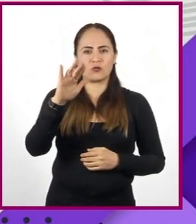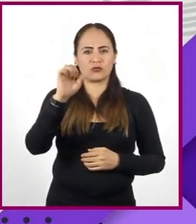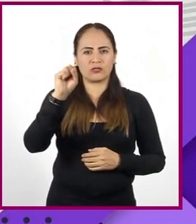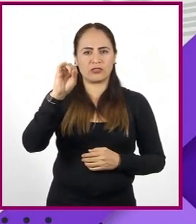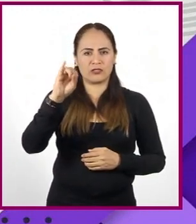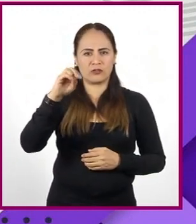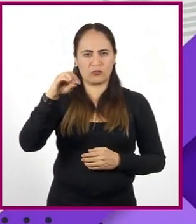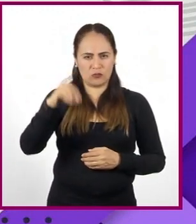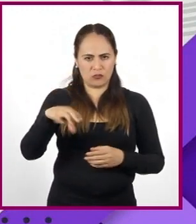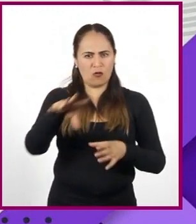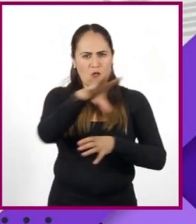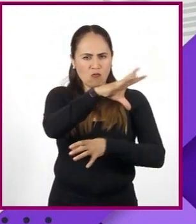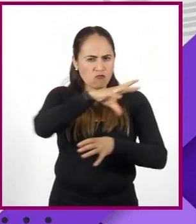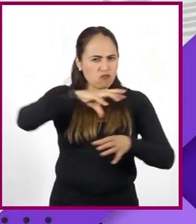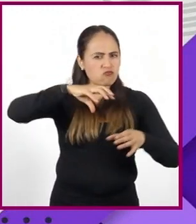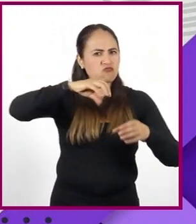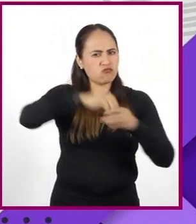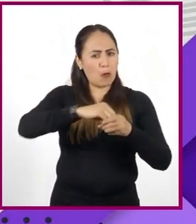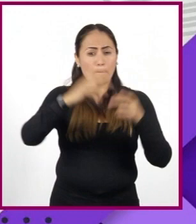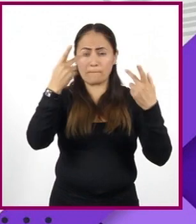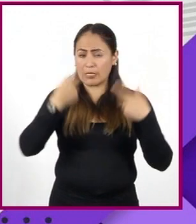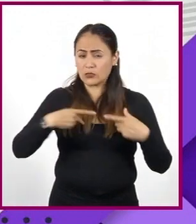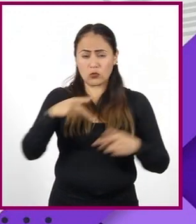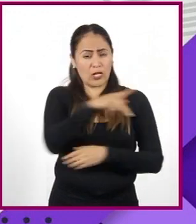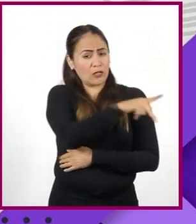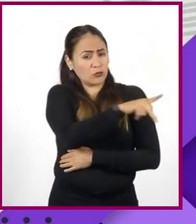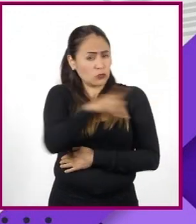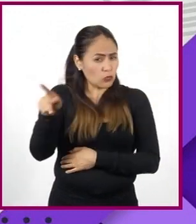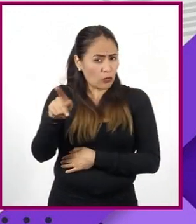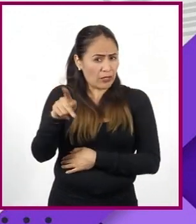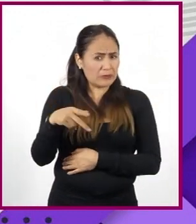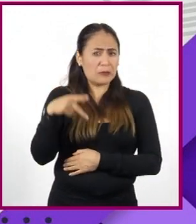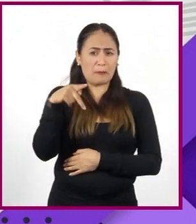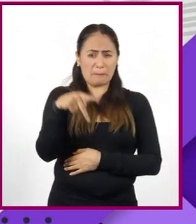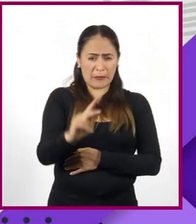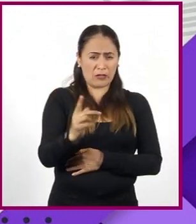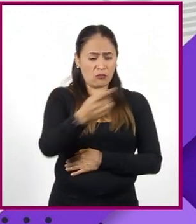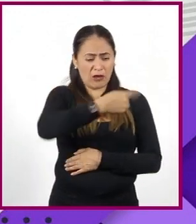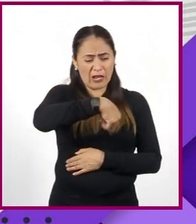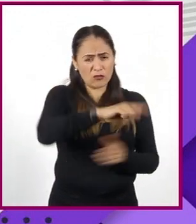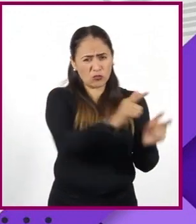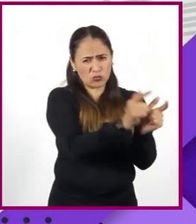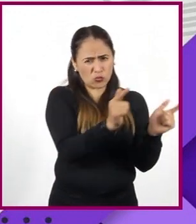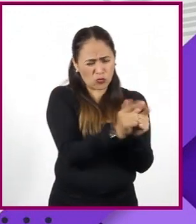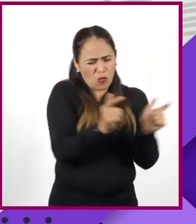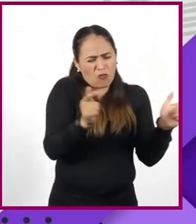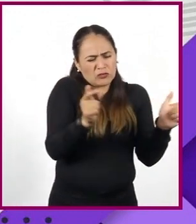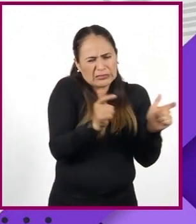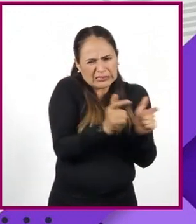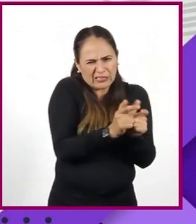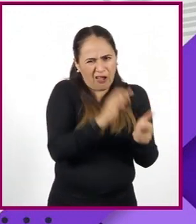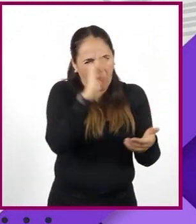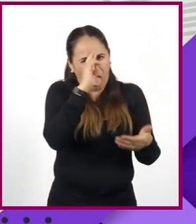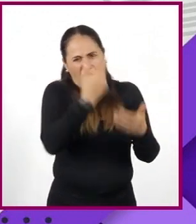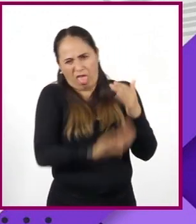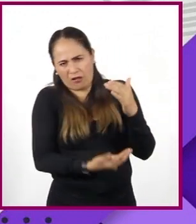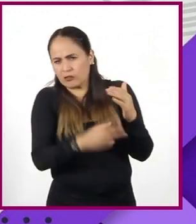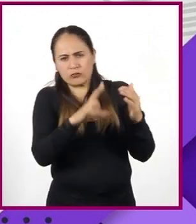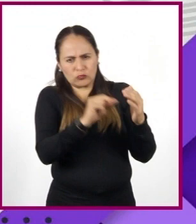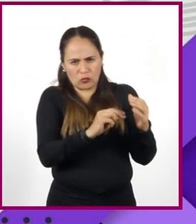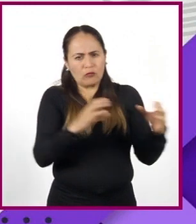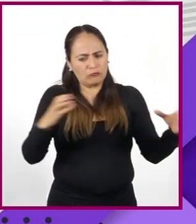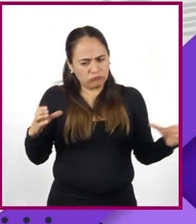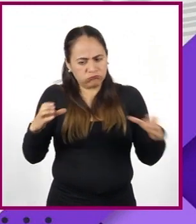procurar que todas las personas, pero principalmente quienes están en situación de vulnerabilidad, realmente puedan integrarse a